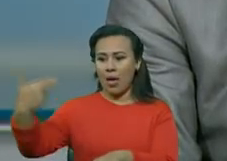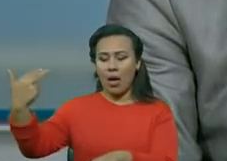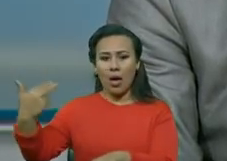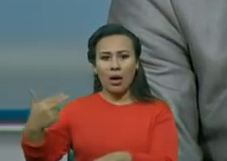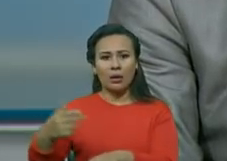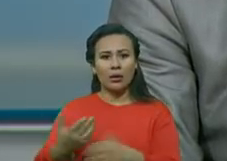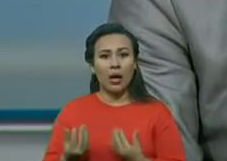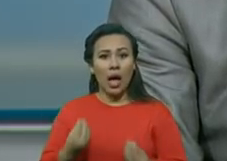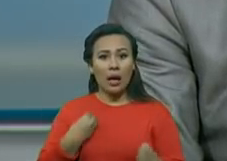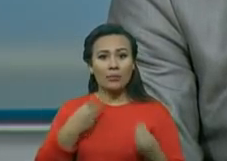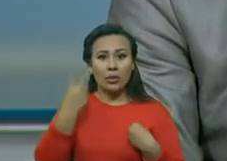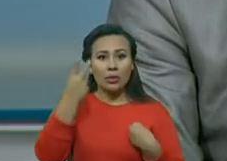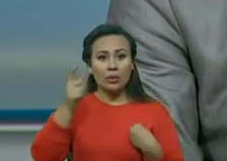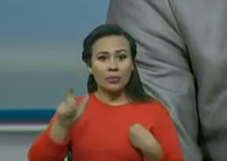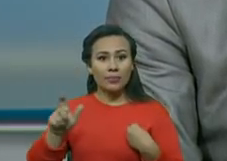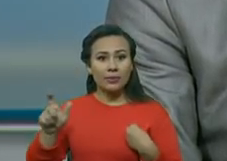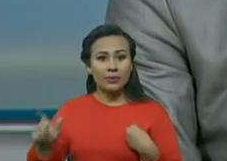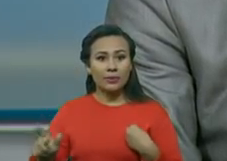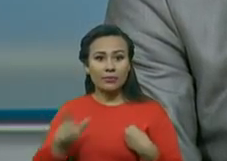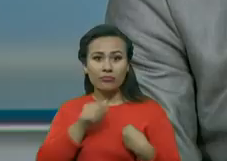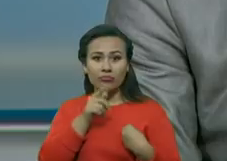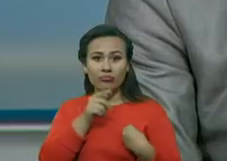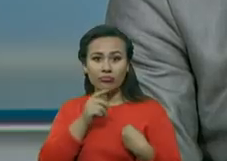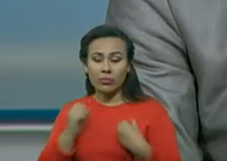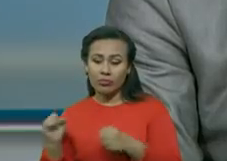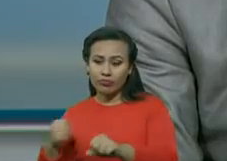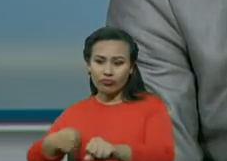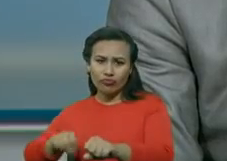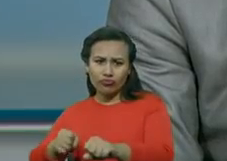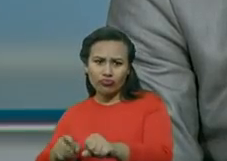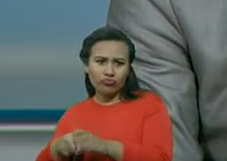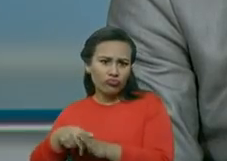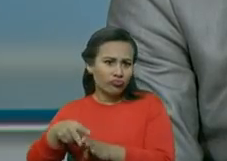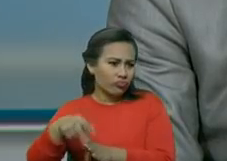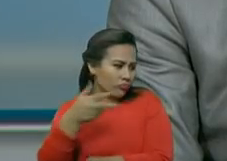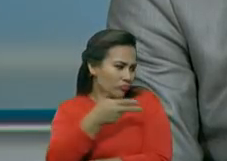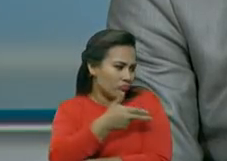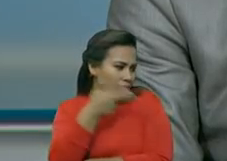sido perpetrado por dos sujetos quienes llegaron a bordo de una moto.